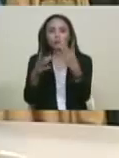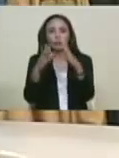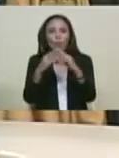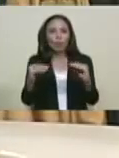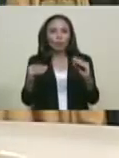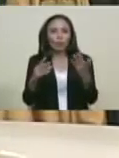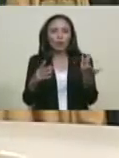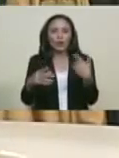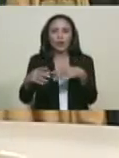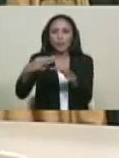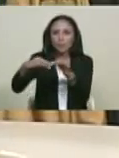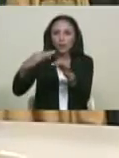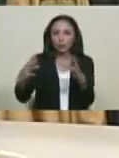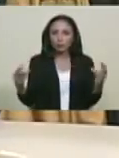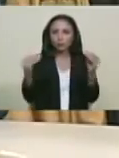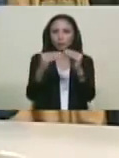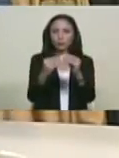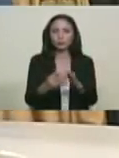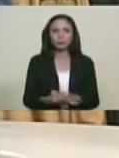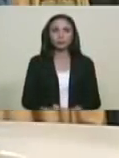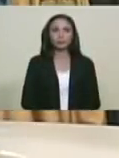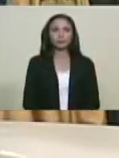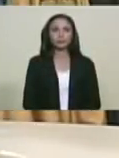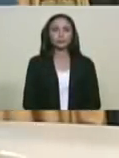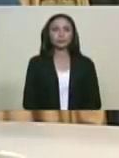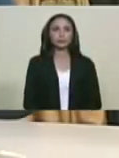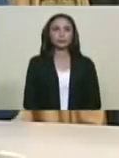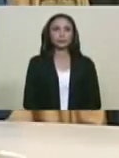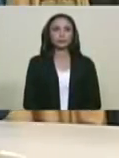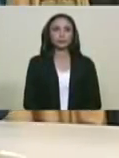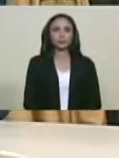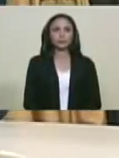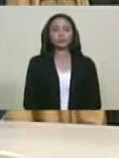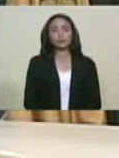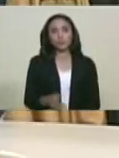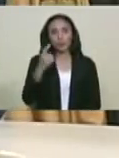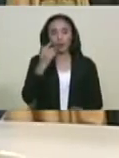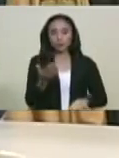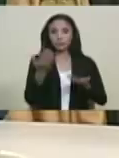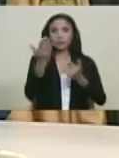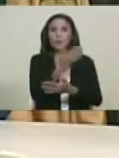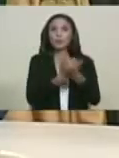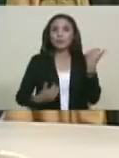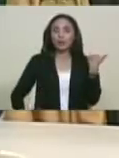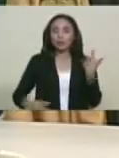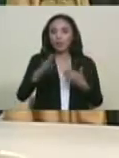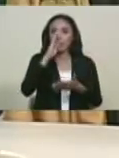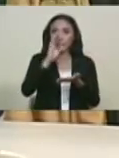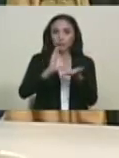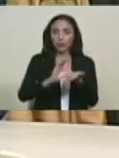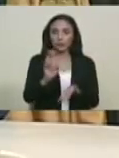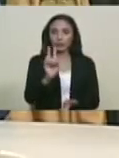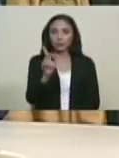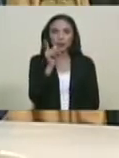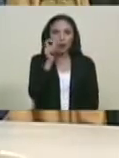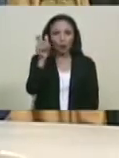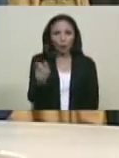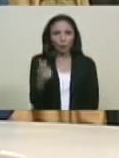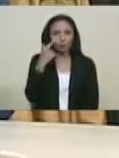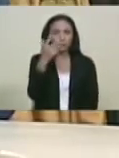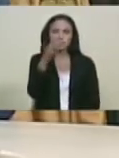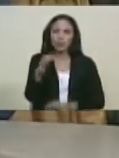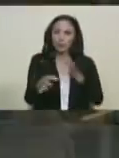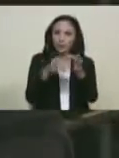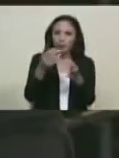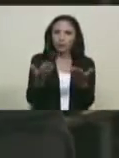no solo oficial joven presidente del banco central de venezuela doctor calixto ortega